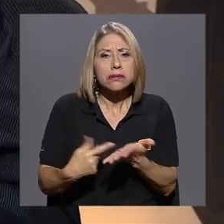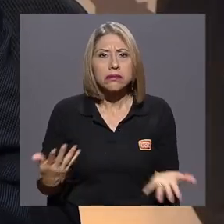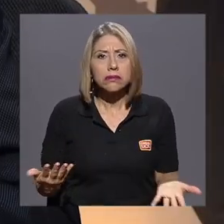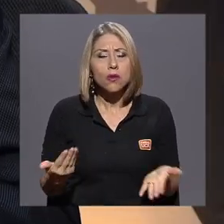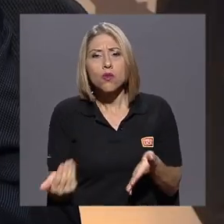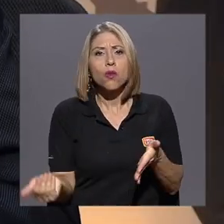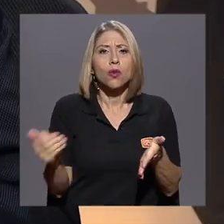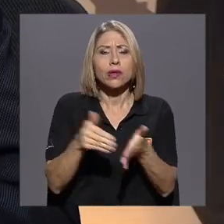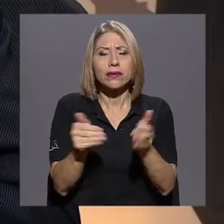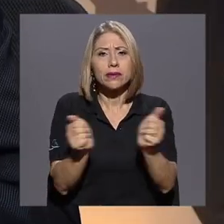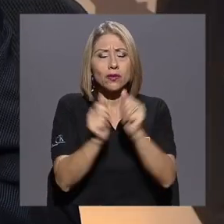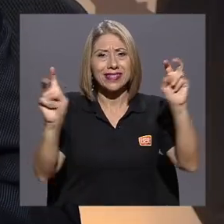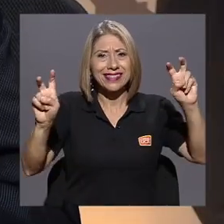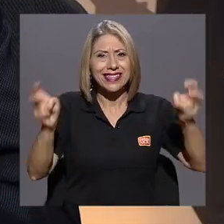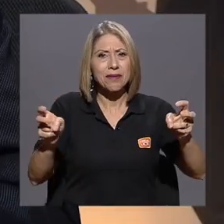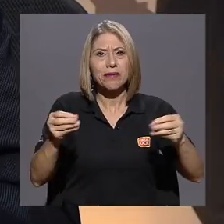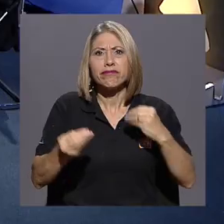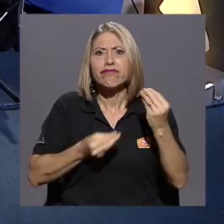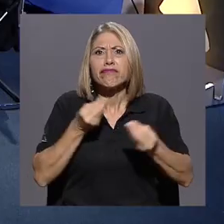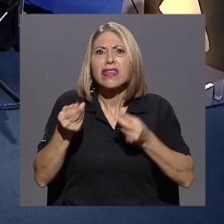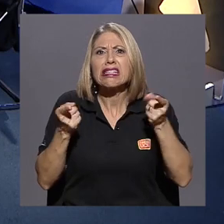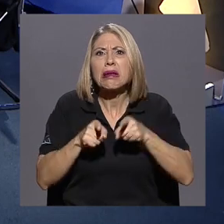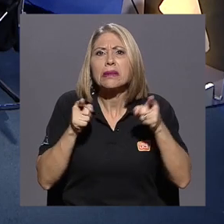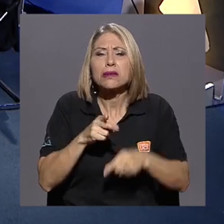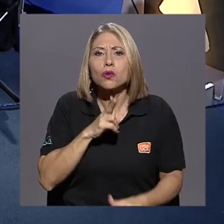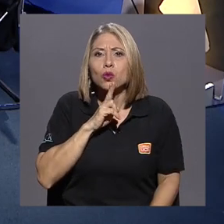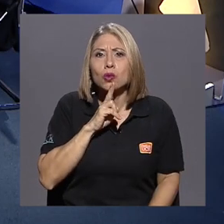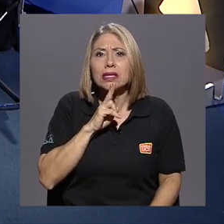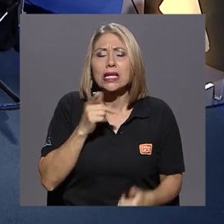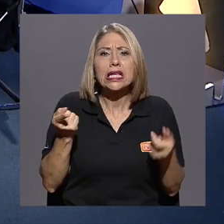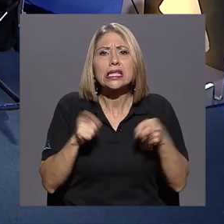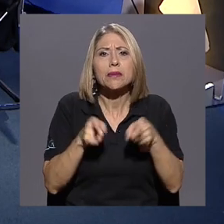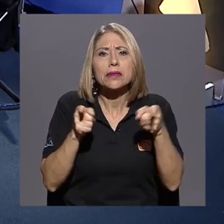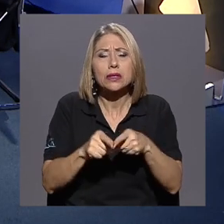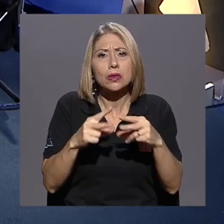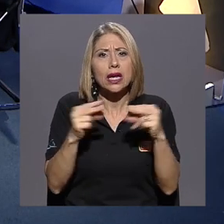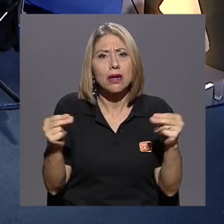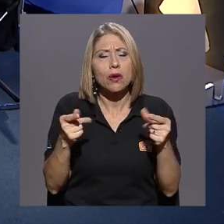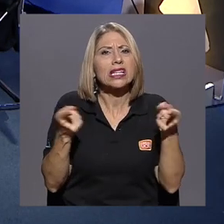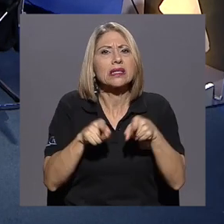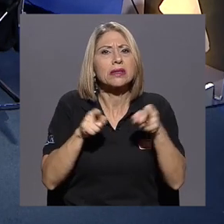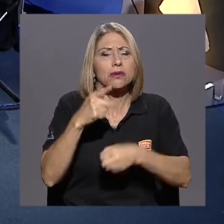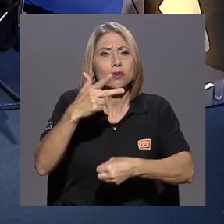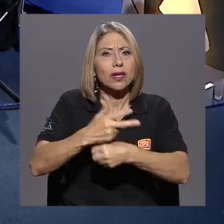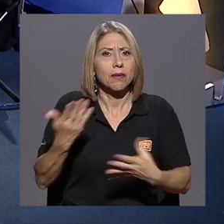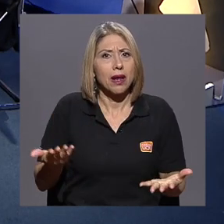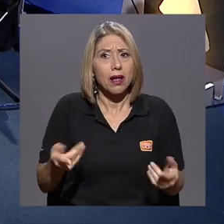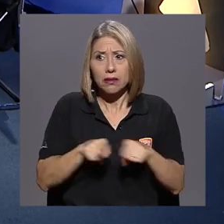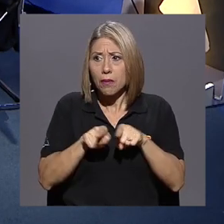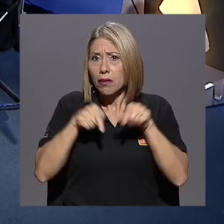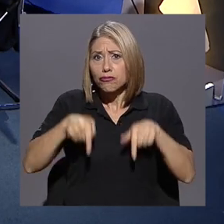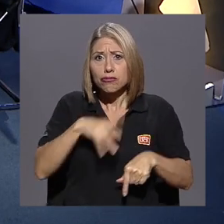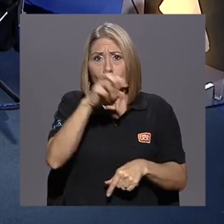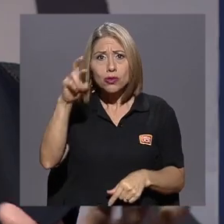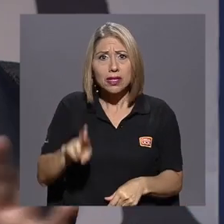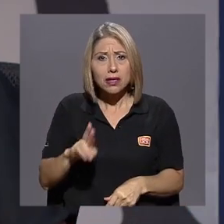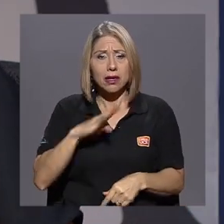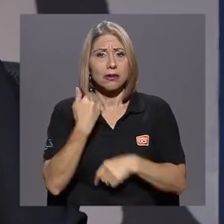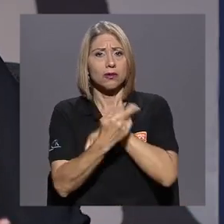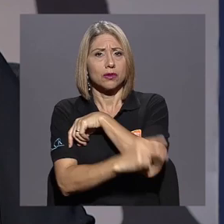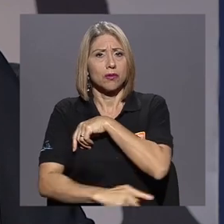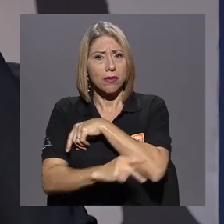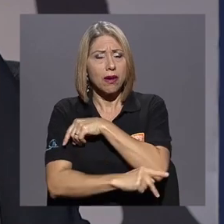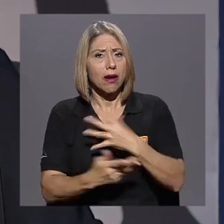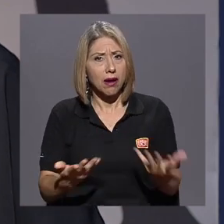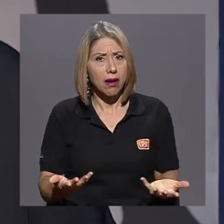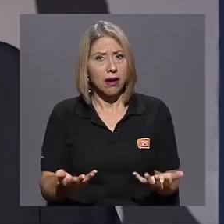volvemos al tema de qué está pasando en Honduras, qué está pasando en Nicaragua, qué está pasando en Guatemala y en la misma Costa Rica, obviamente, nuestro país, en